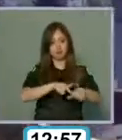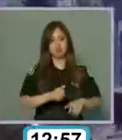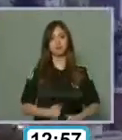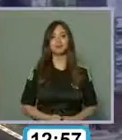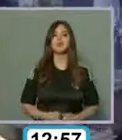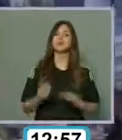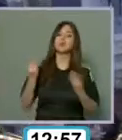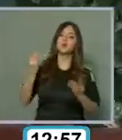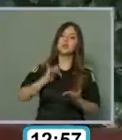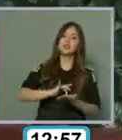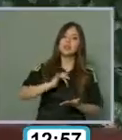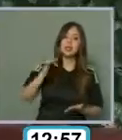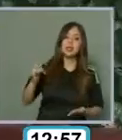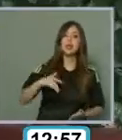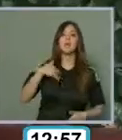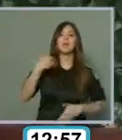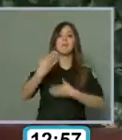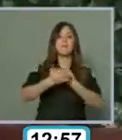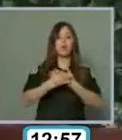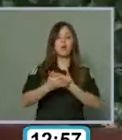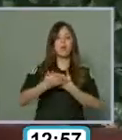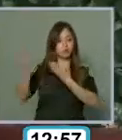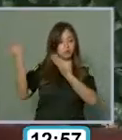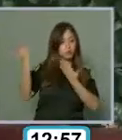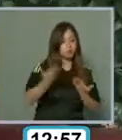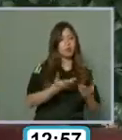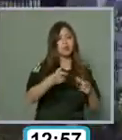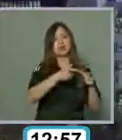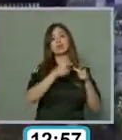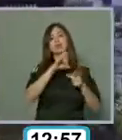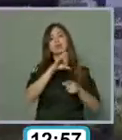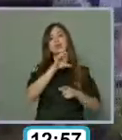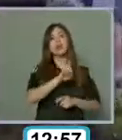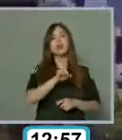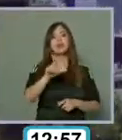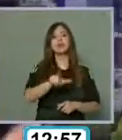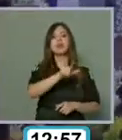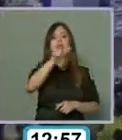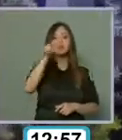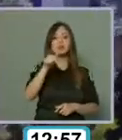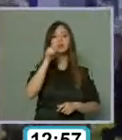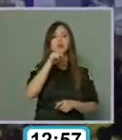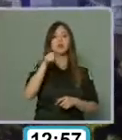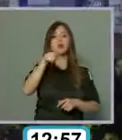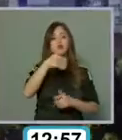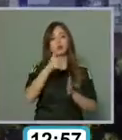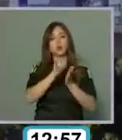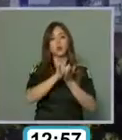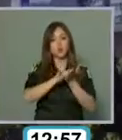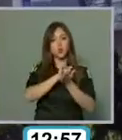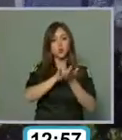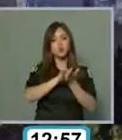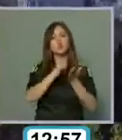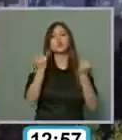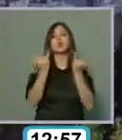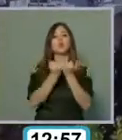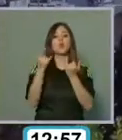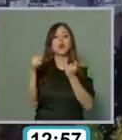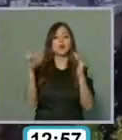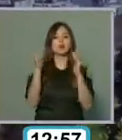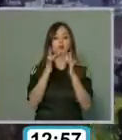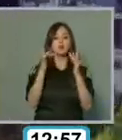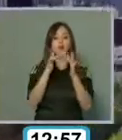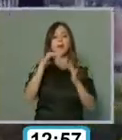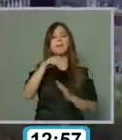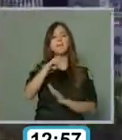vengo pronto a presentarte todo el disco Muy y les bien. encargo que vean el video Lizzo's Music en YouTube y El de que No me sé. sigan en las redes sociales, A ver, Marilyn